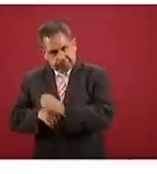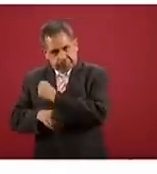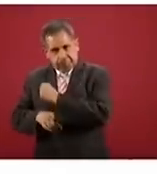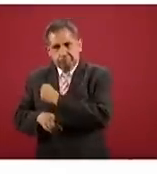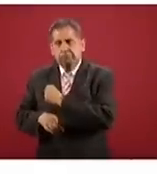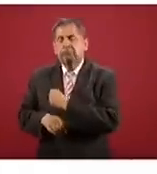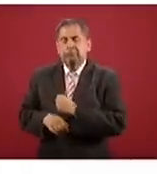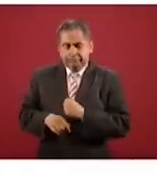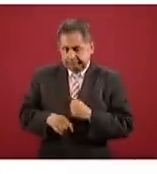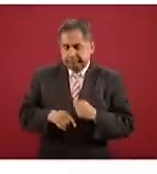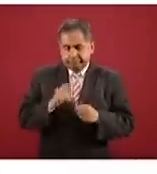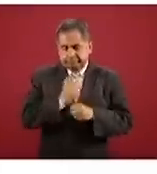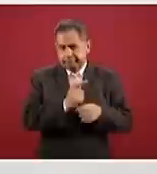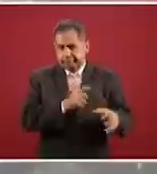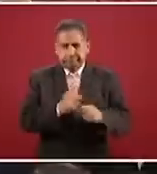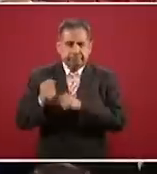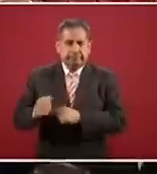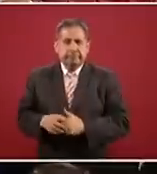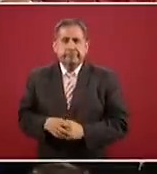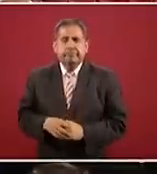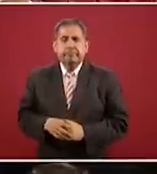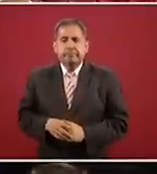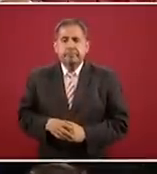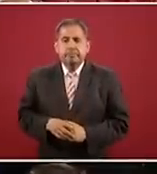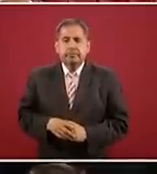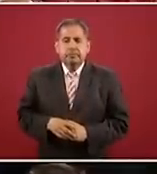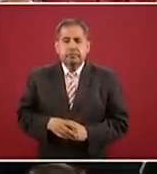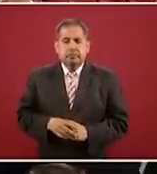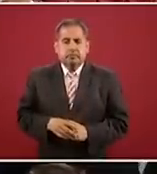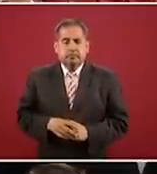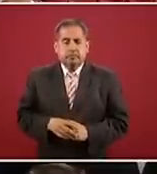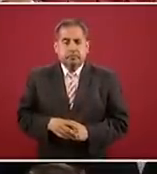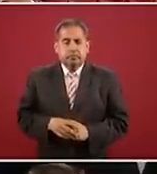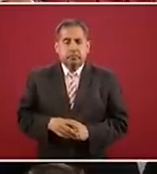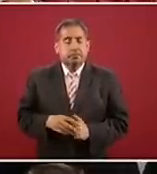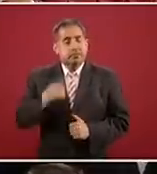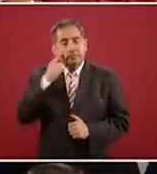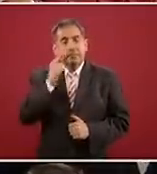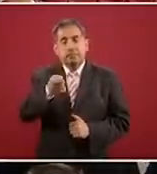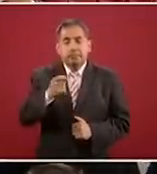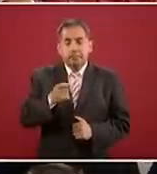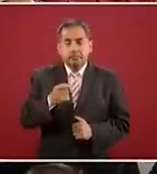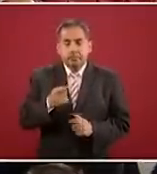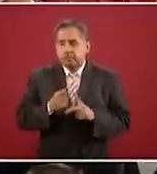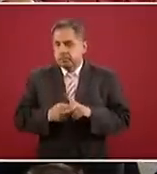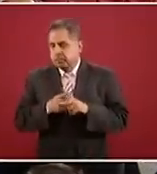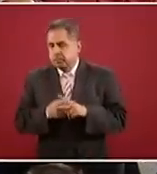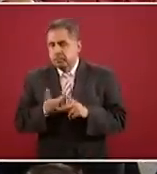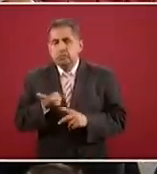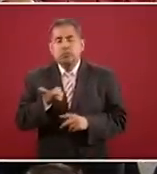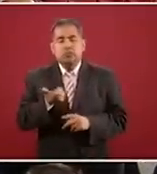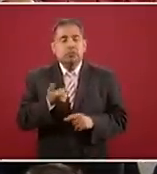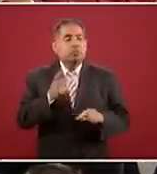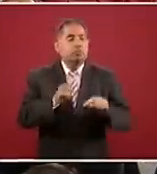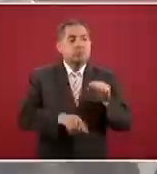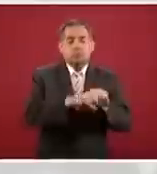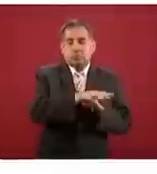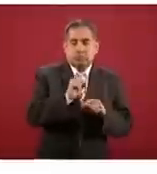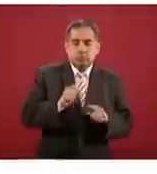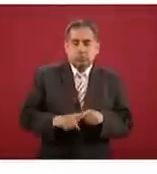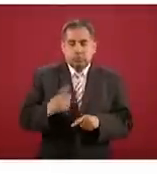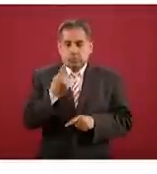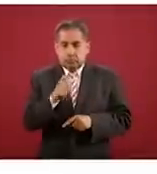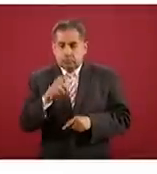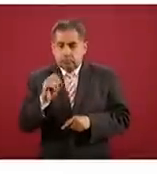este lapso. El que sigue, por favor. En lo que se refiere al numerario, tenemos